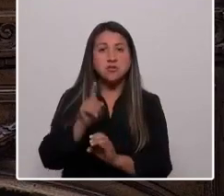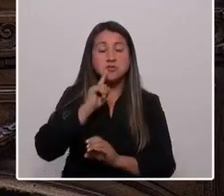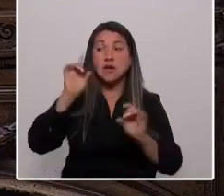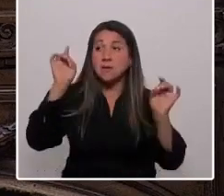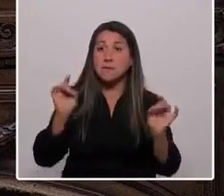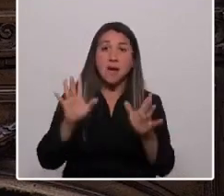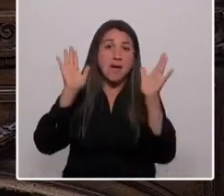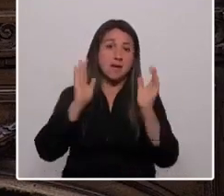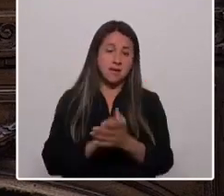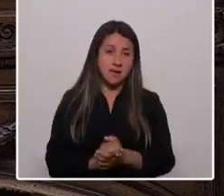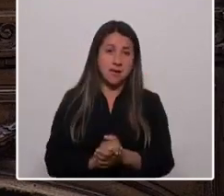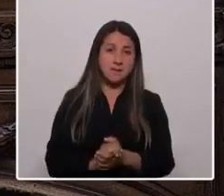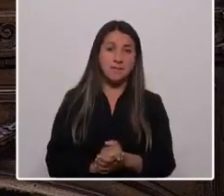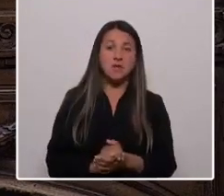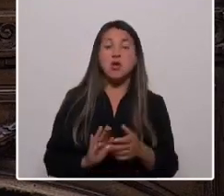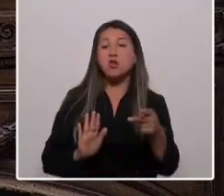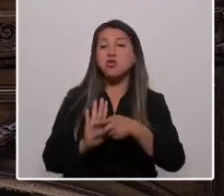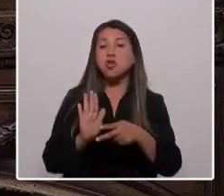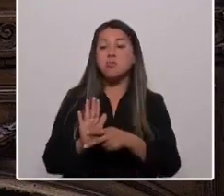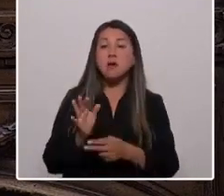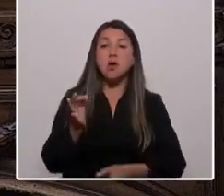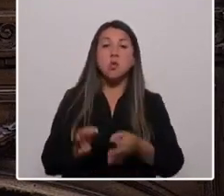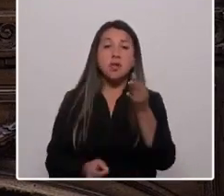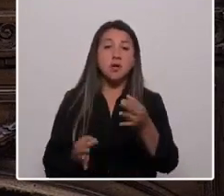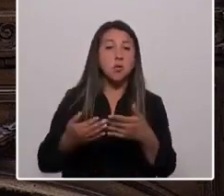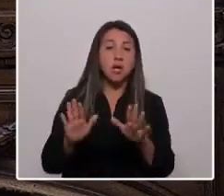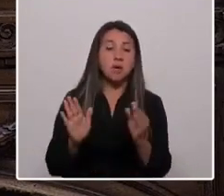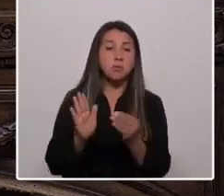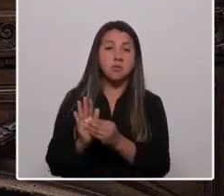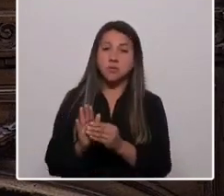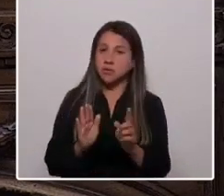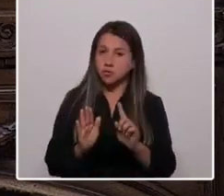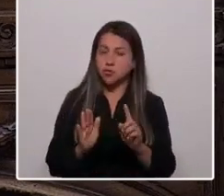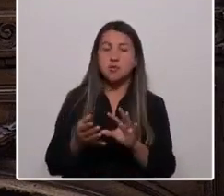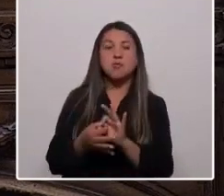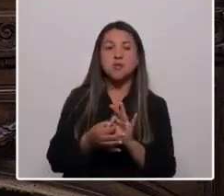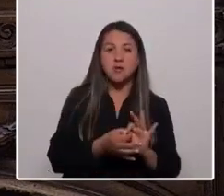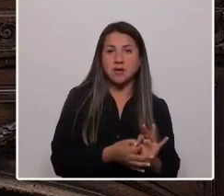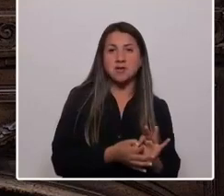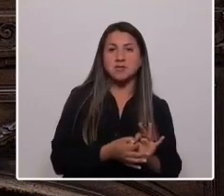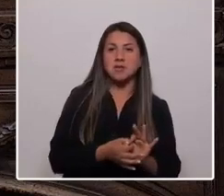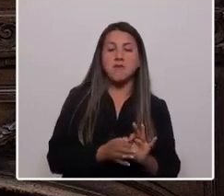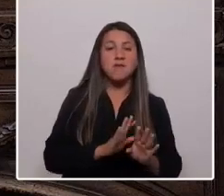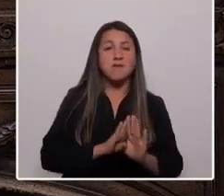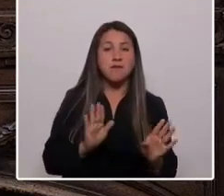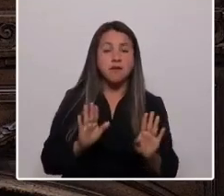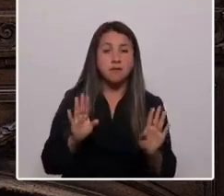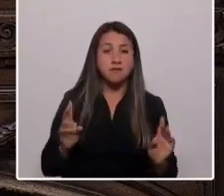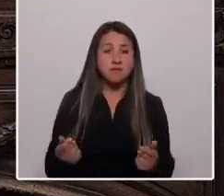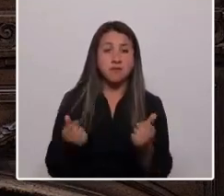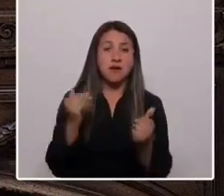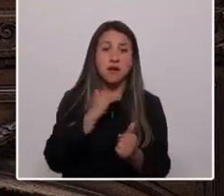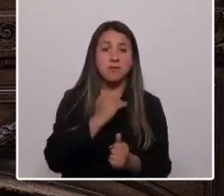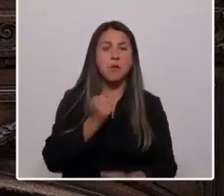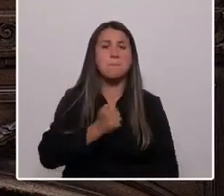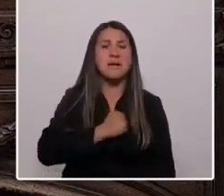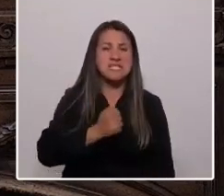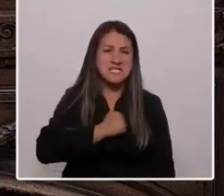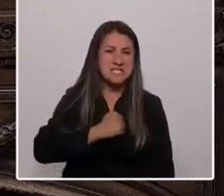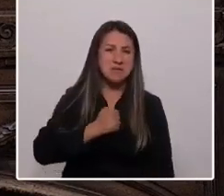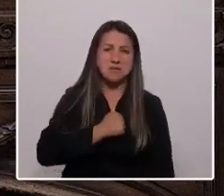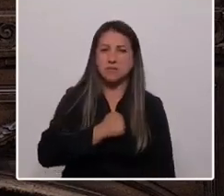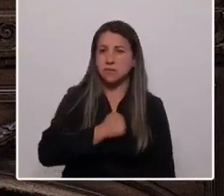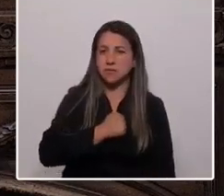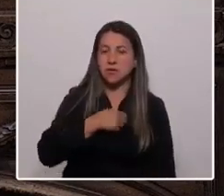una norma jurídica cualquiera y es por eso que con ella no terminará de un momento a otro con el machismo ni con el neoliberalismo